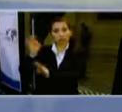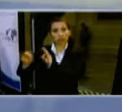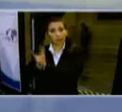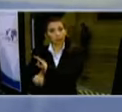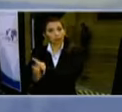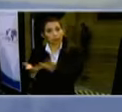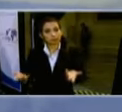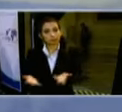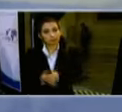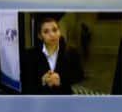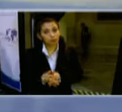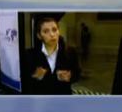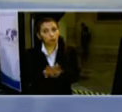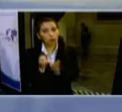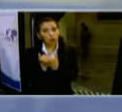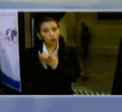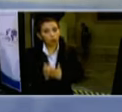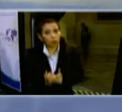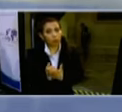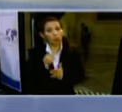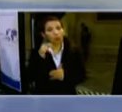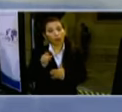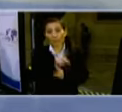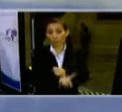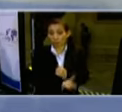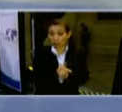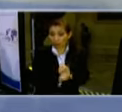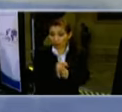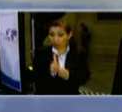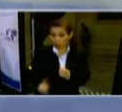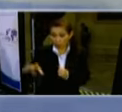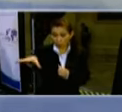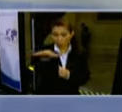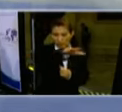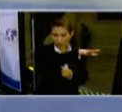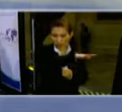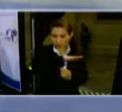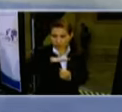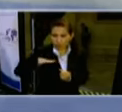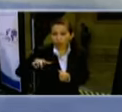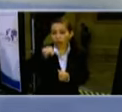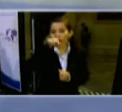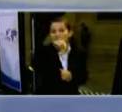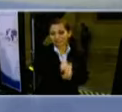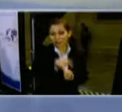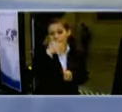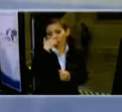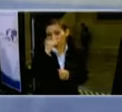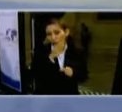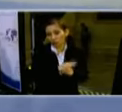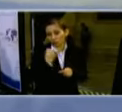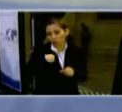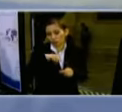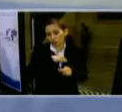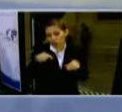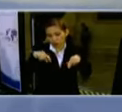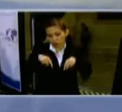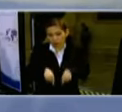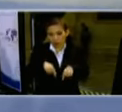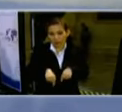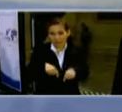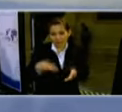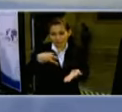público? Porque en el entendido de que los problemas públicos son es una de las razones por las que estamos aquí y es